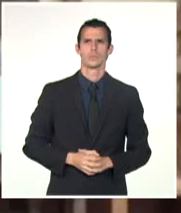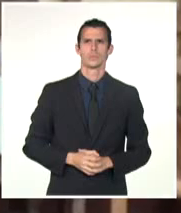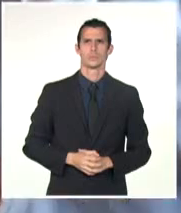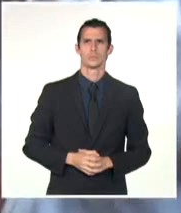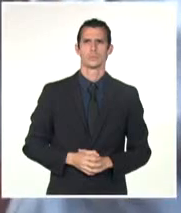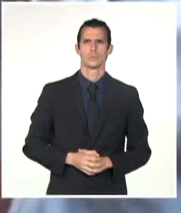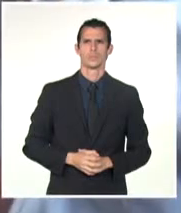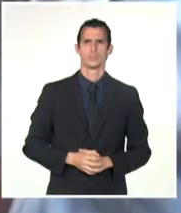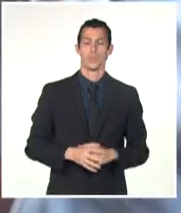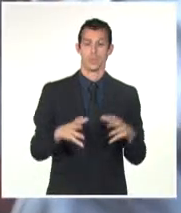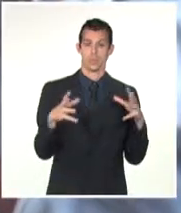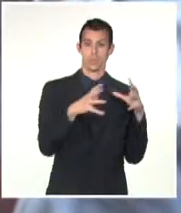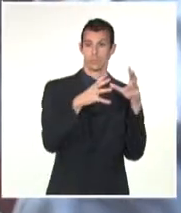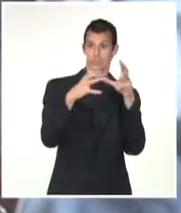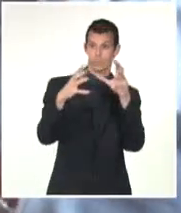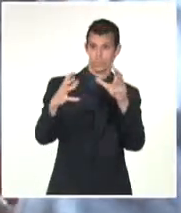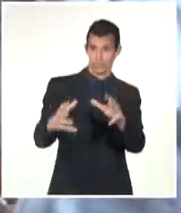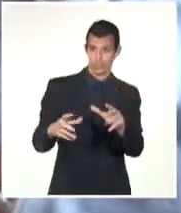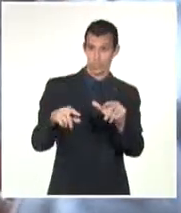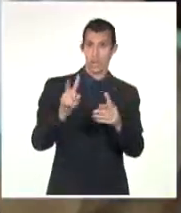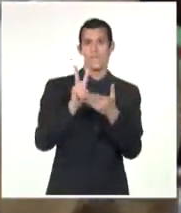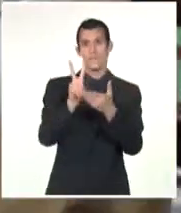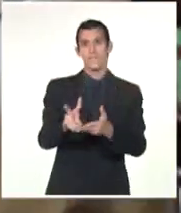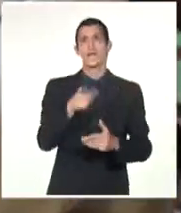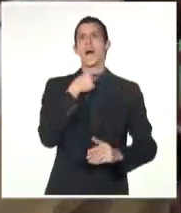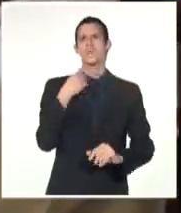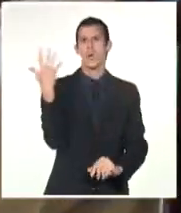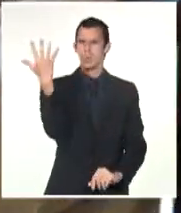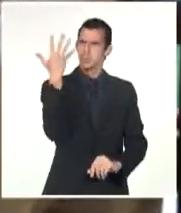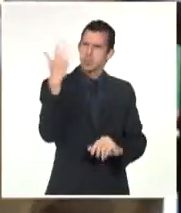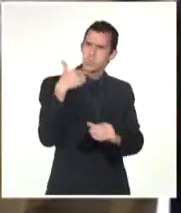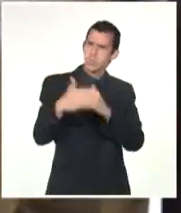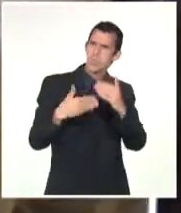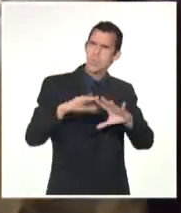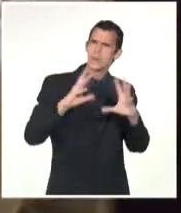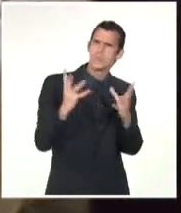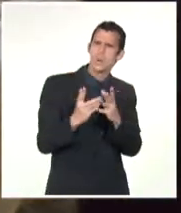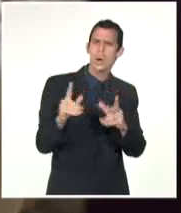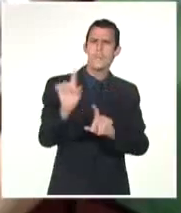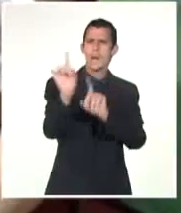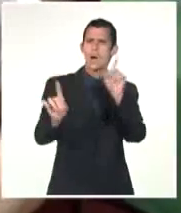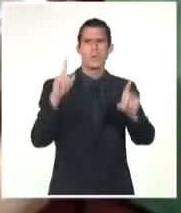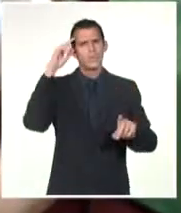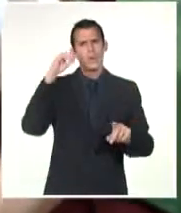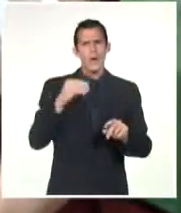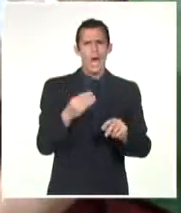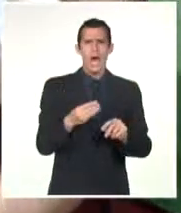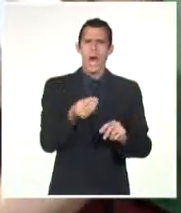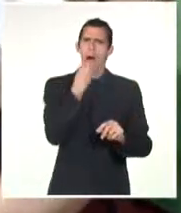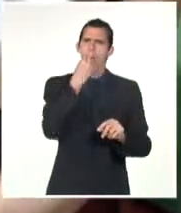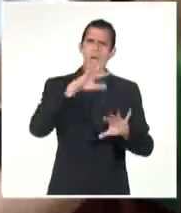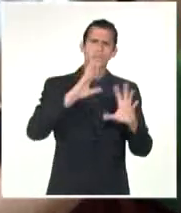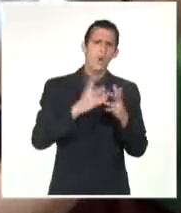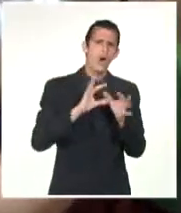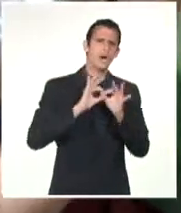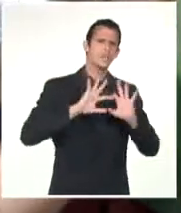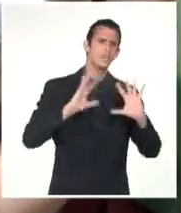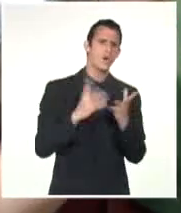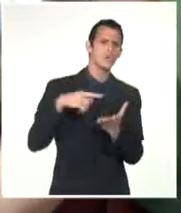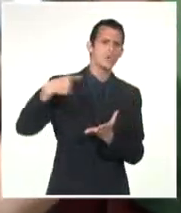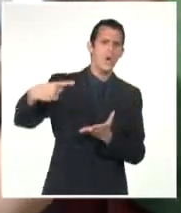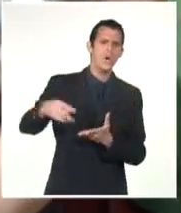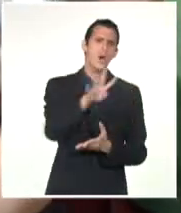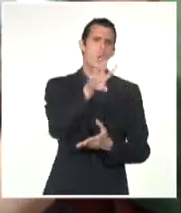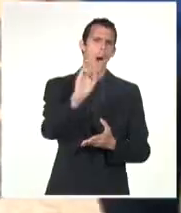visitó el sistema de atención a la familia el huracán que ofrece servicios de alimentación a 40 comensales sobre todo de adultos mayores o personas